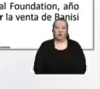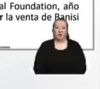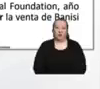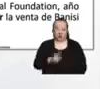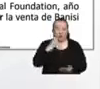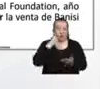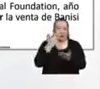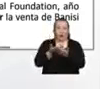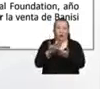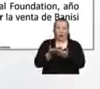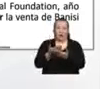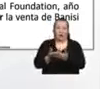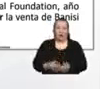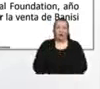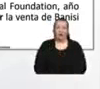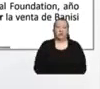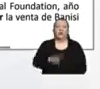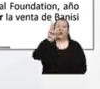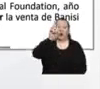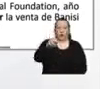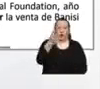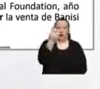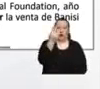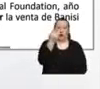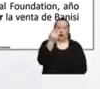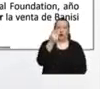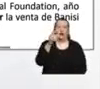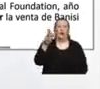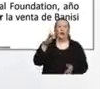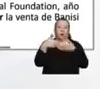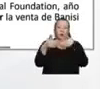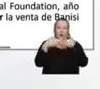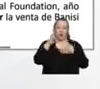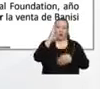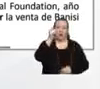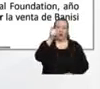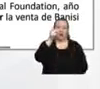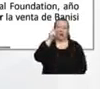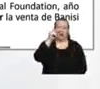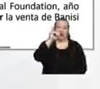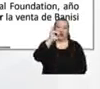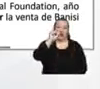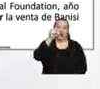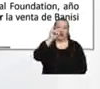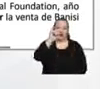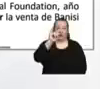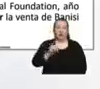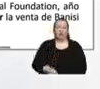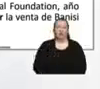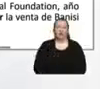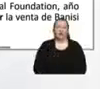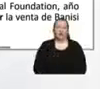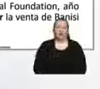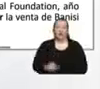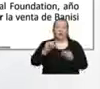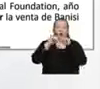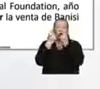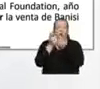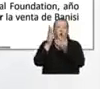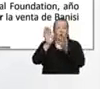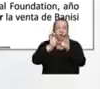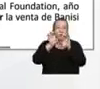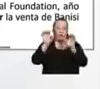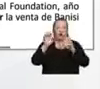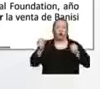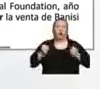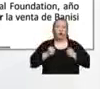el 2012 cree en panamá bank y citi holdings gol de un grupo de empresas que son propiedades pietro ver si en verdad